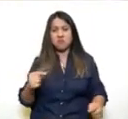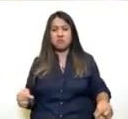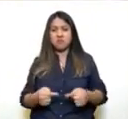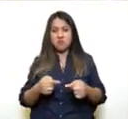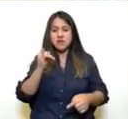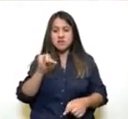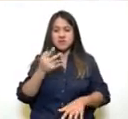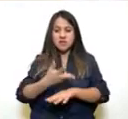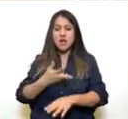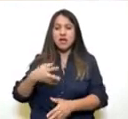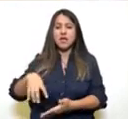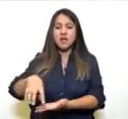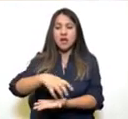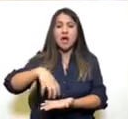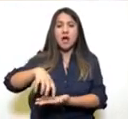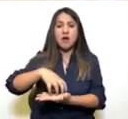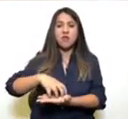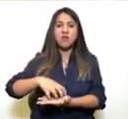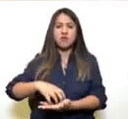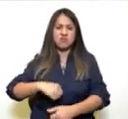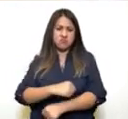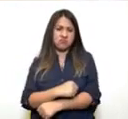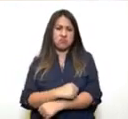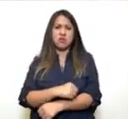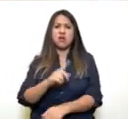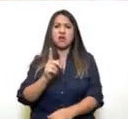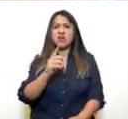y hay sectores que se han borrado